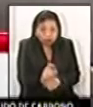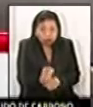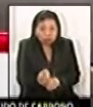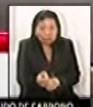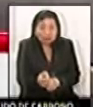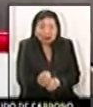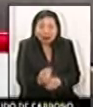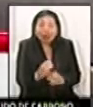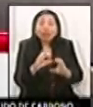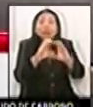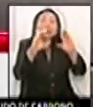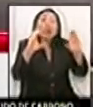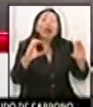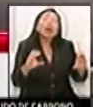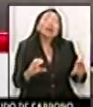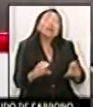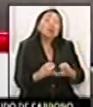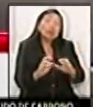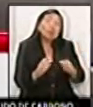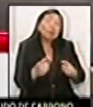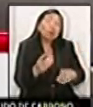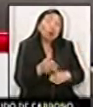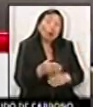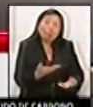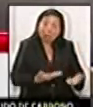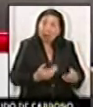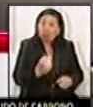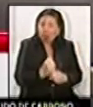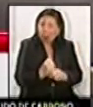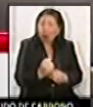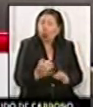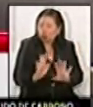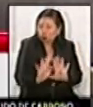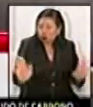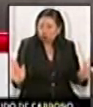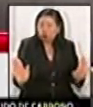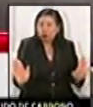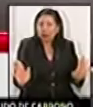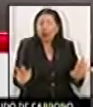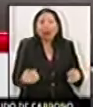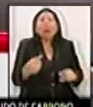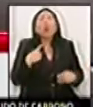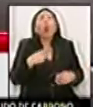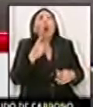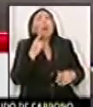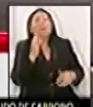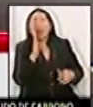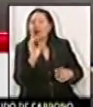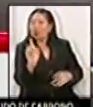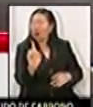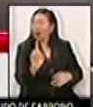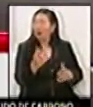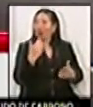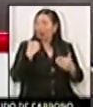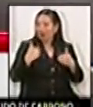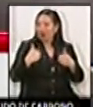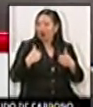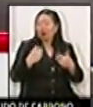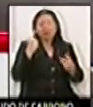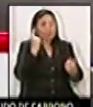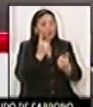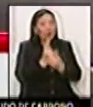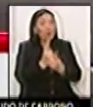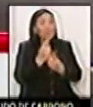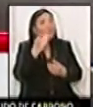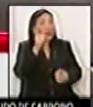las certifican. Eso les permite entrar al mercado laboral y romper el vínculo de la dependencia. Y tiene además un enfoque